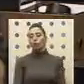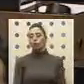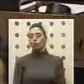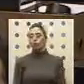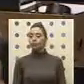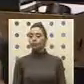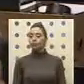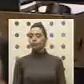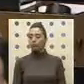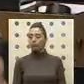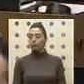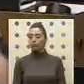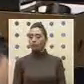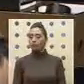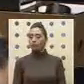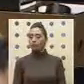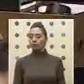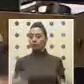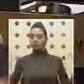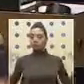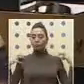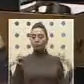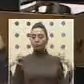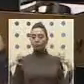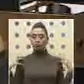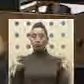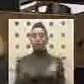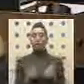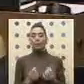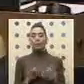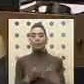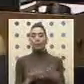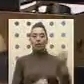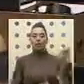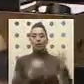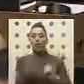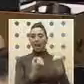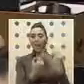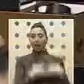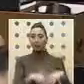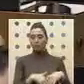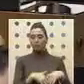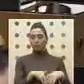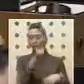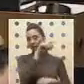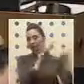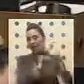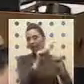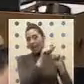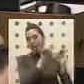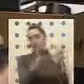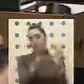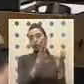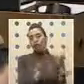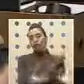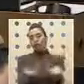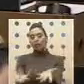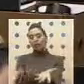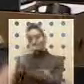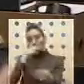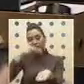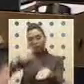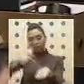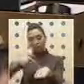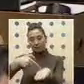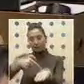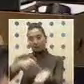siendo la responsabilidad de la fijación de precios de las empresas que proveen el producto,